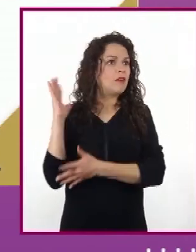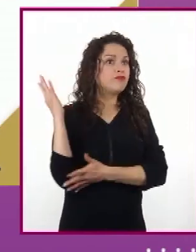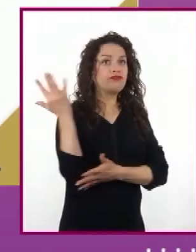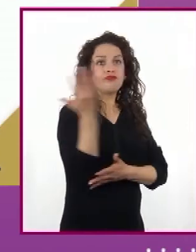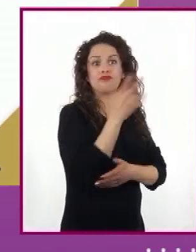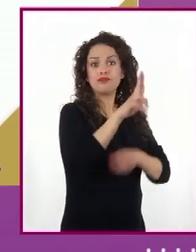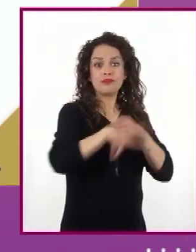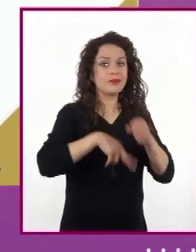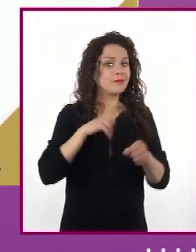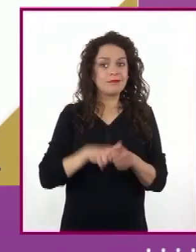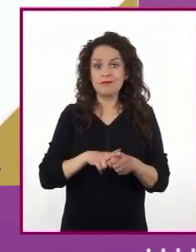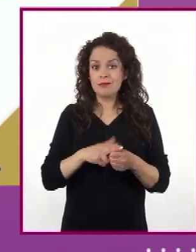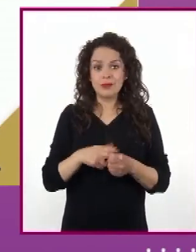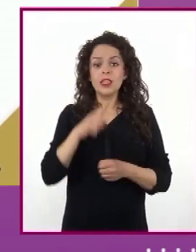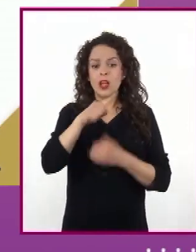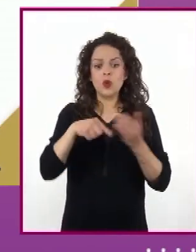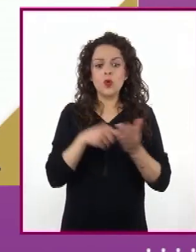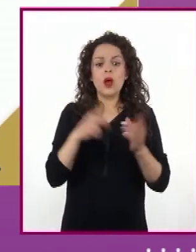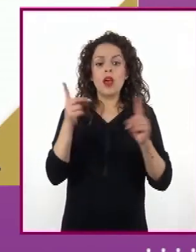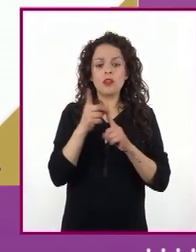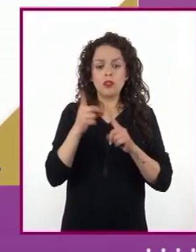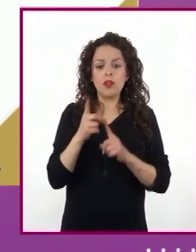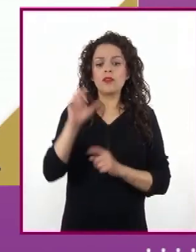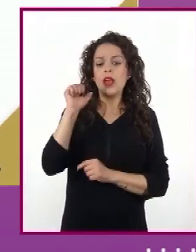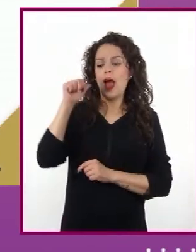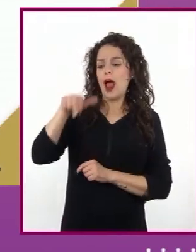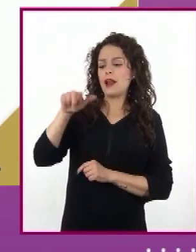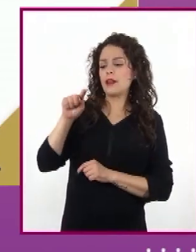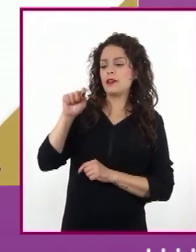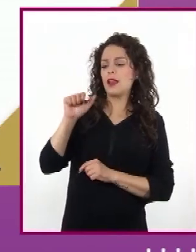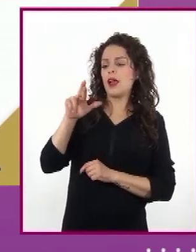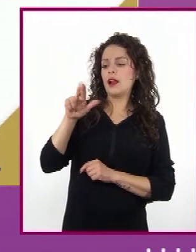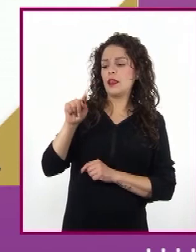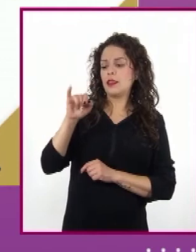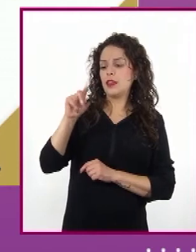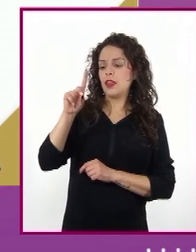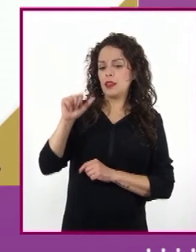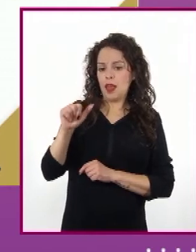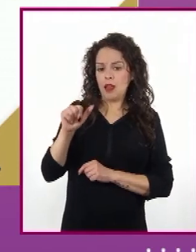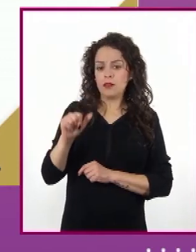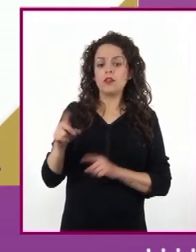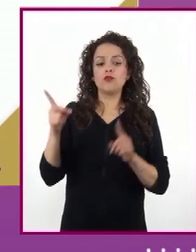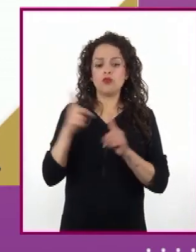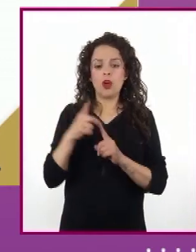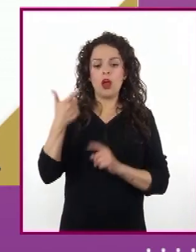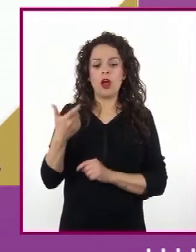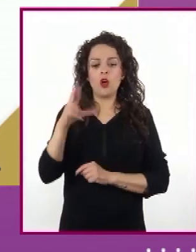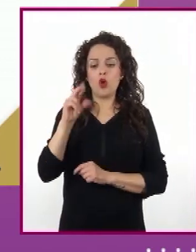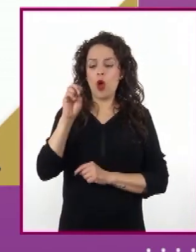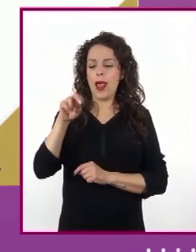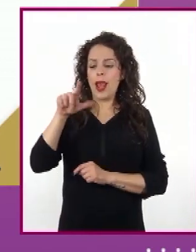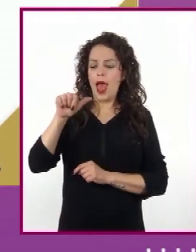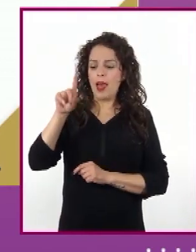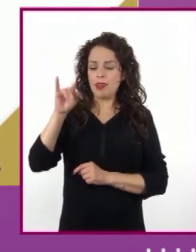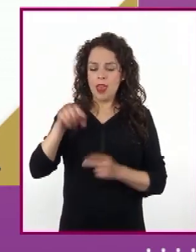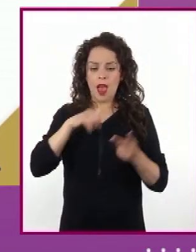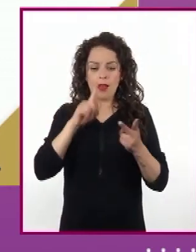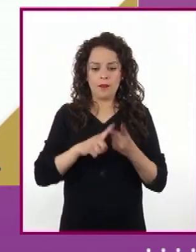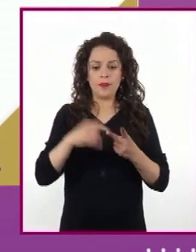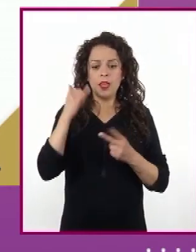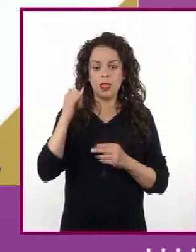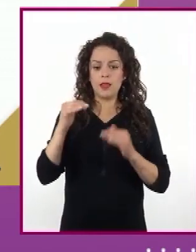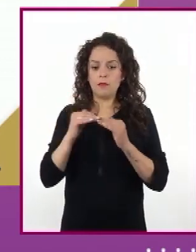podemos localizar como el clima de la Antártida, del interior de Groenlandia y en las mayores alturas